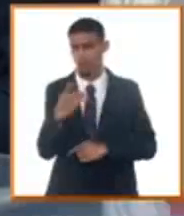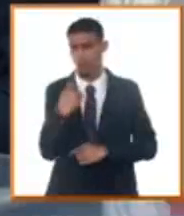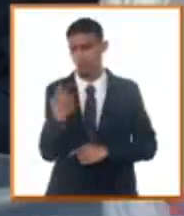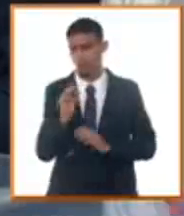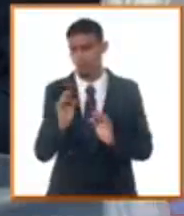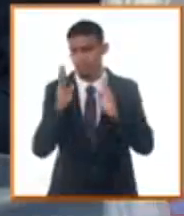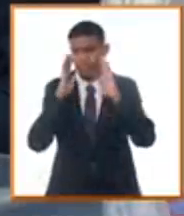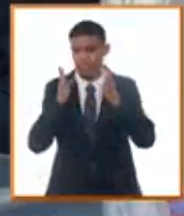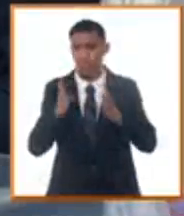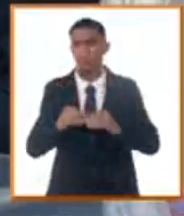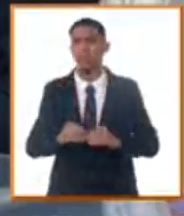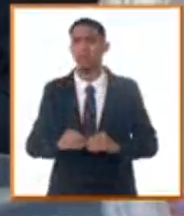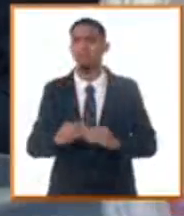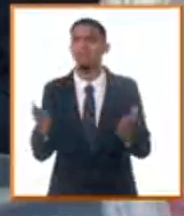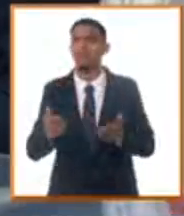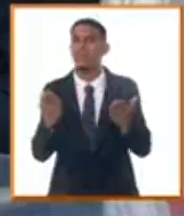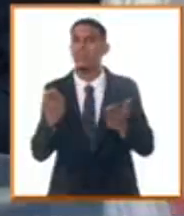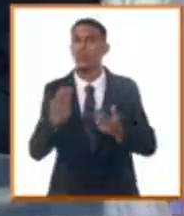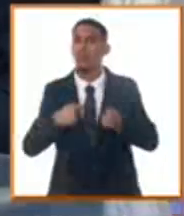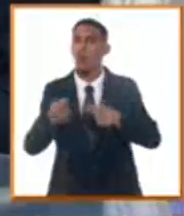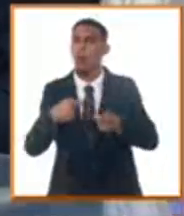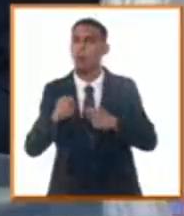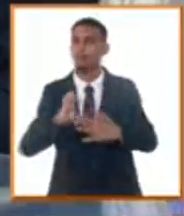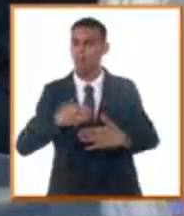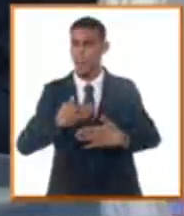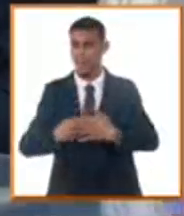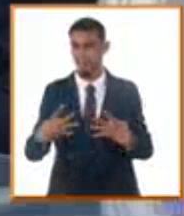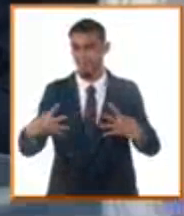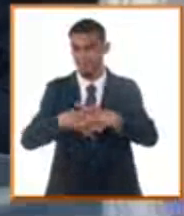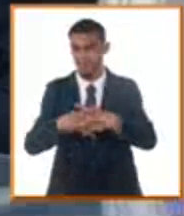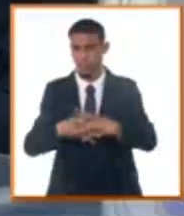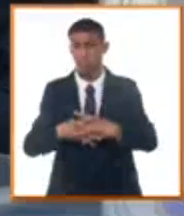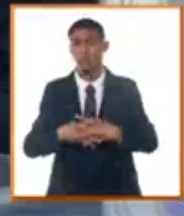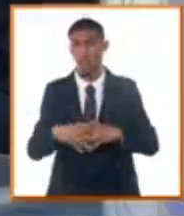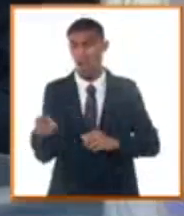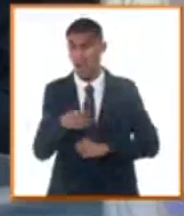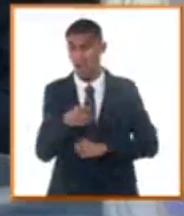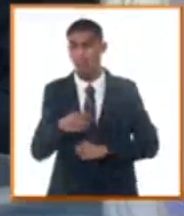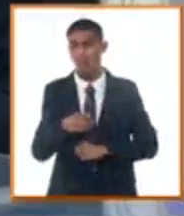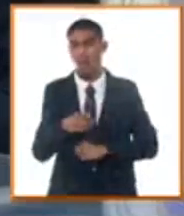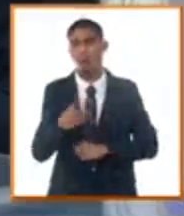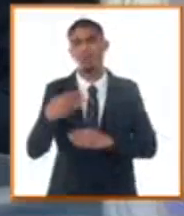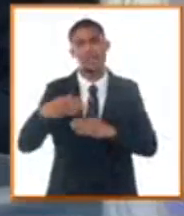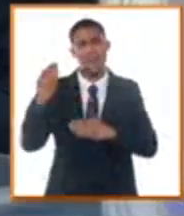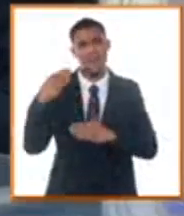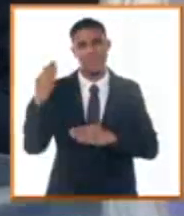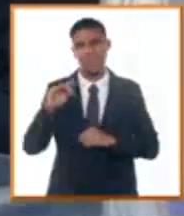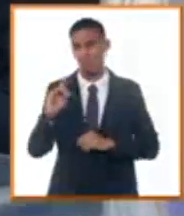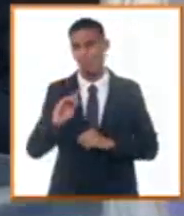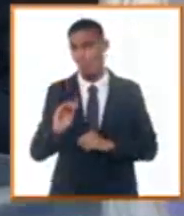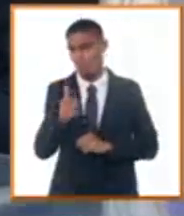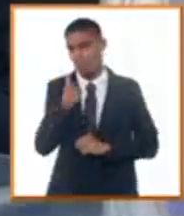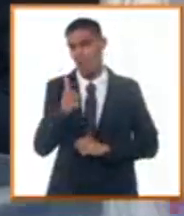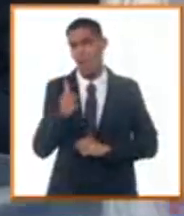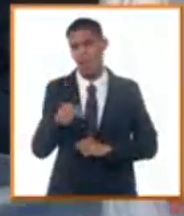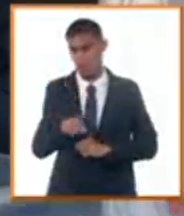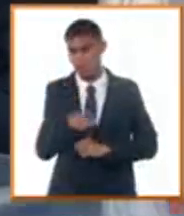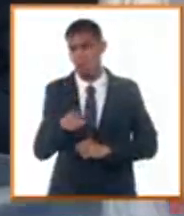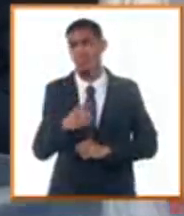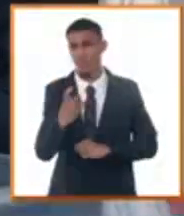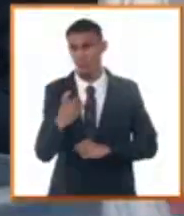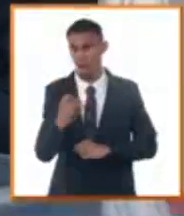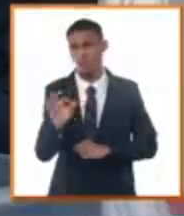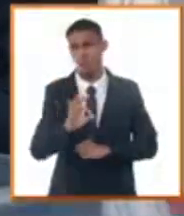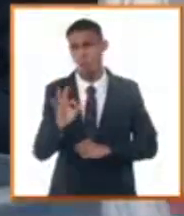comercio entre empresas, los pagos electrónicos entre empresas. Creo que eso se nos ha quedado atrás y es algo que hay que potenciar.